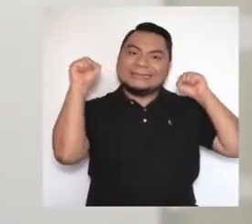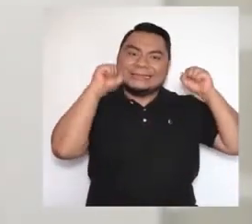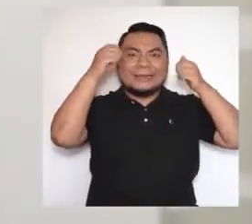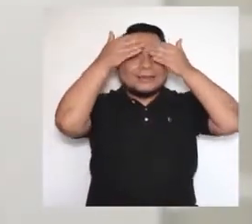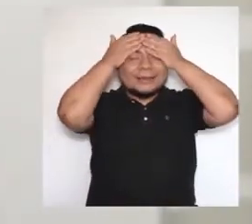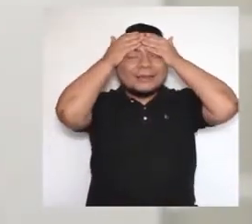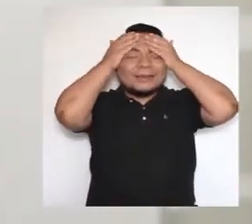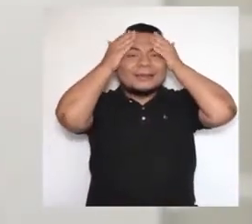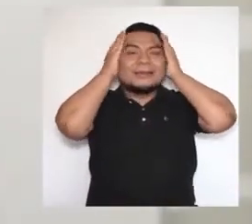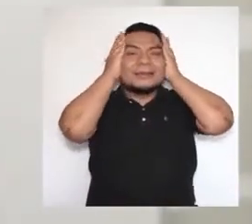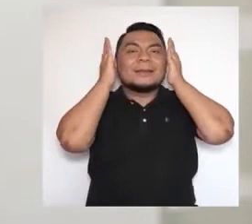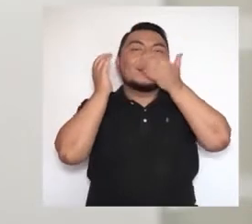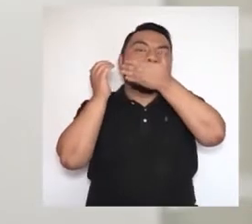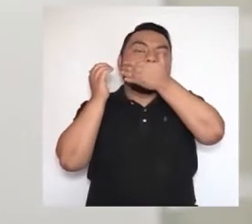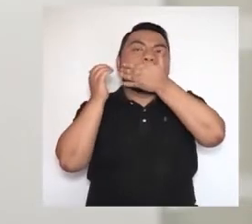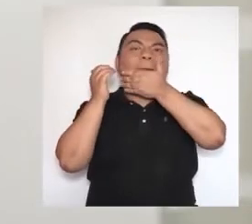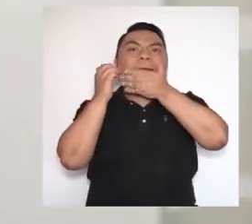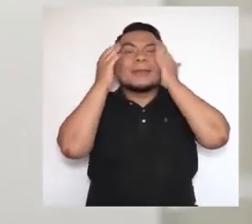toalla.